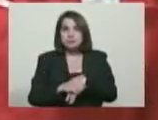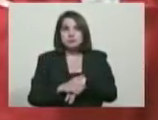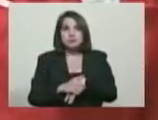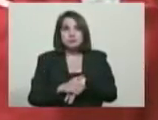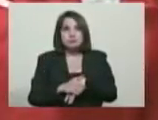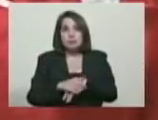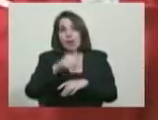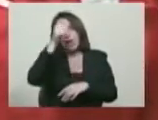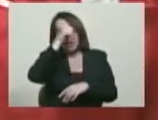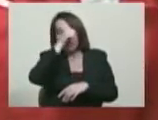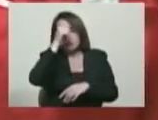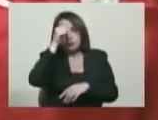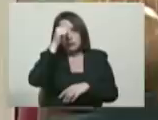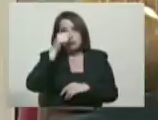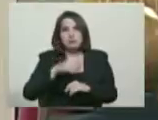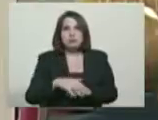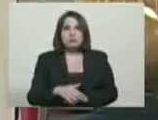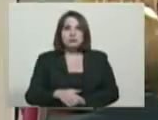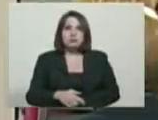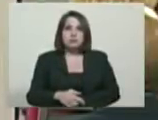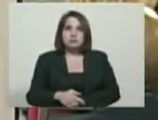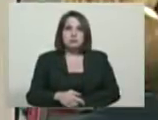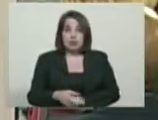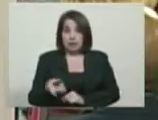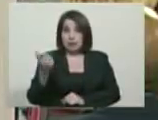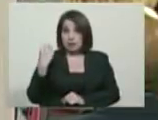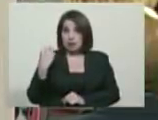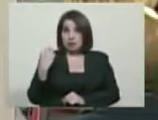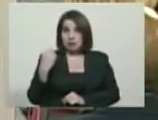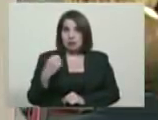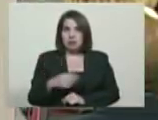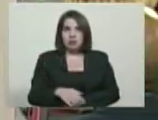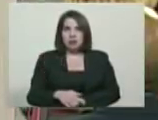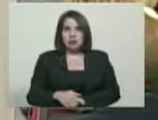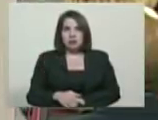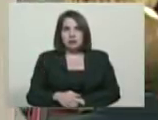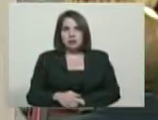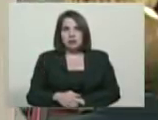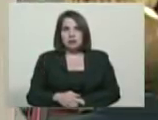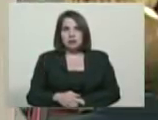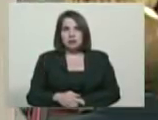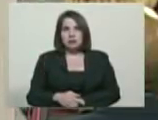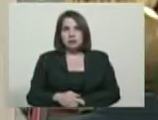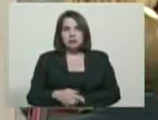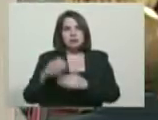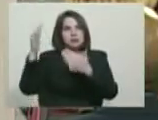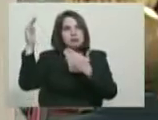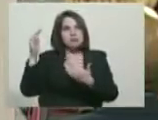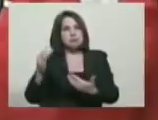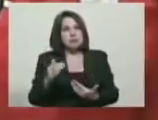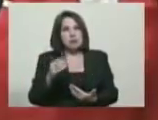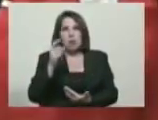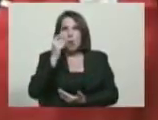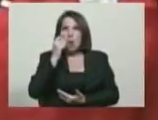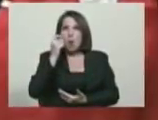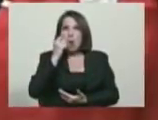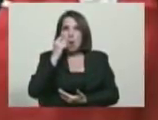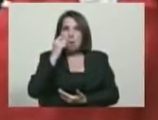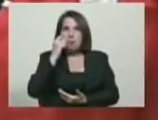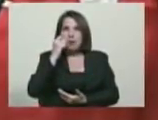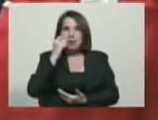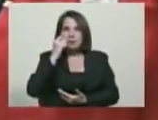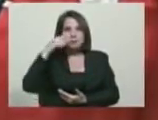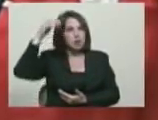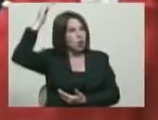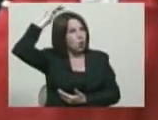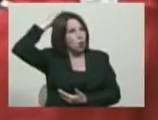El domingo, ayer, recibí al gran rabino del pueblo judío.